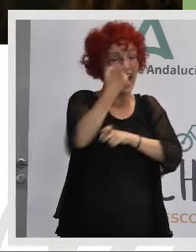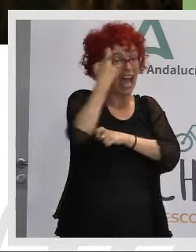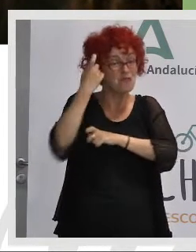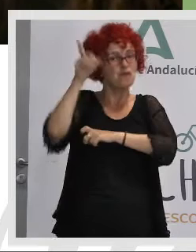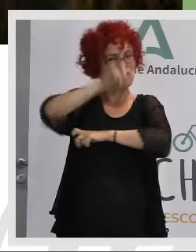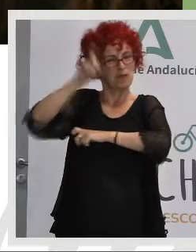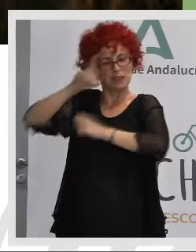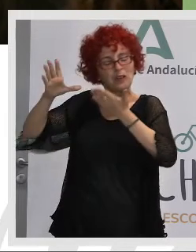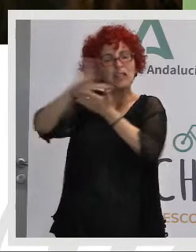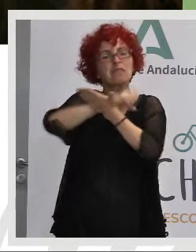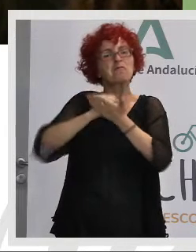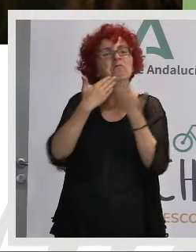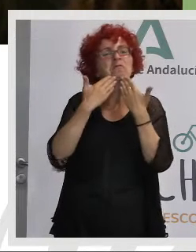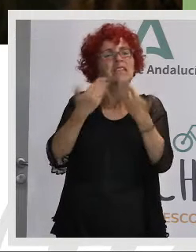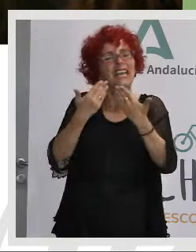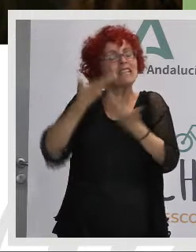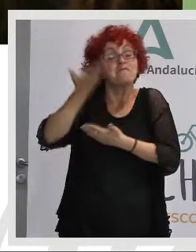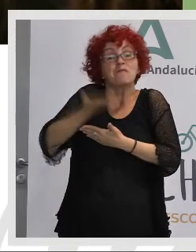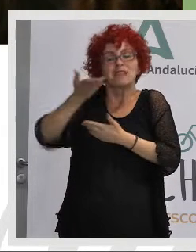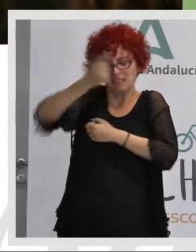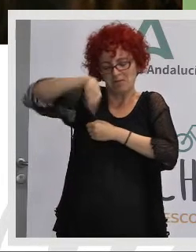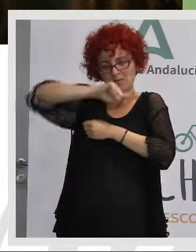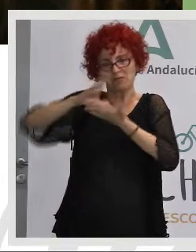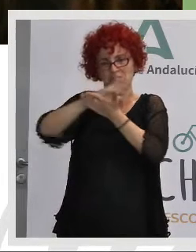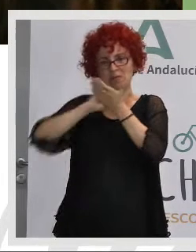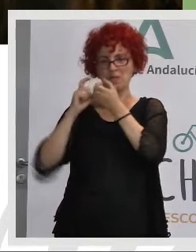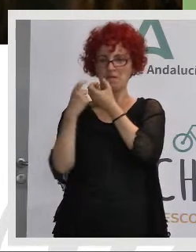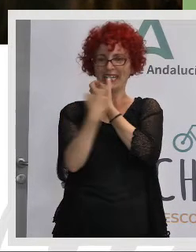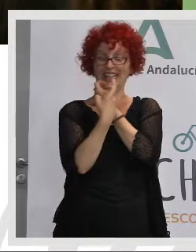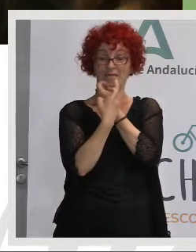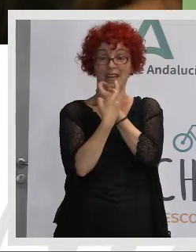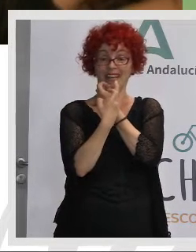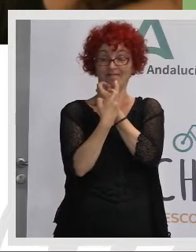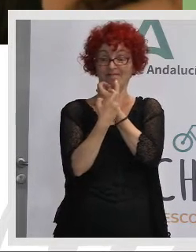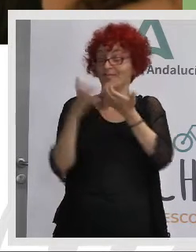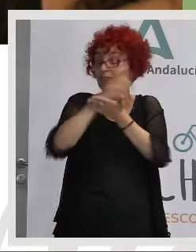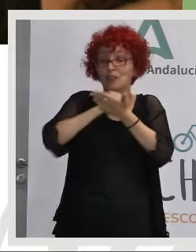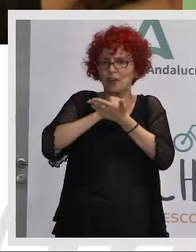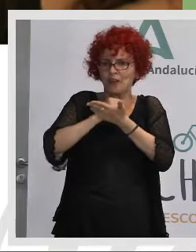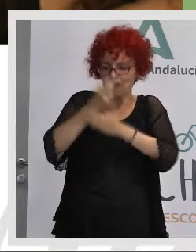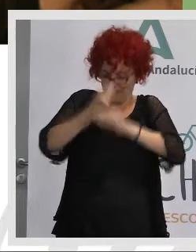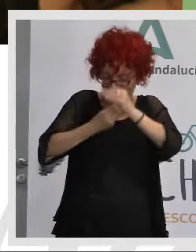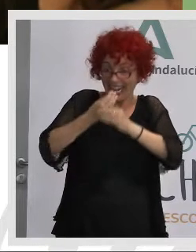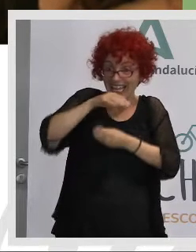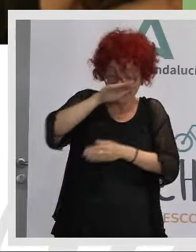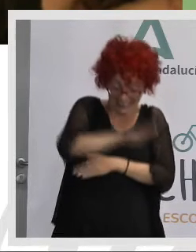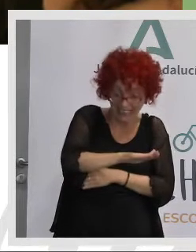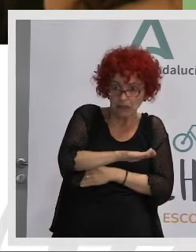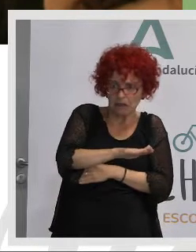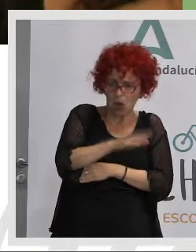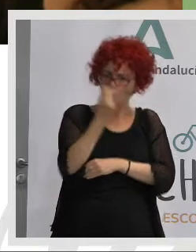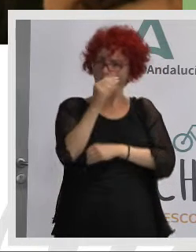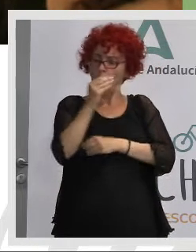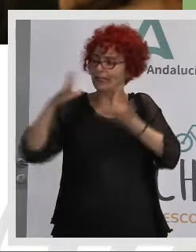profesorado es muy importante que participéis en estas experiencias donde los más pequeños también disfrutan aprendiendo, y nosotros como